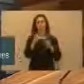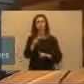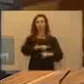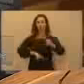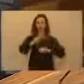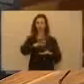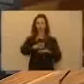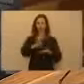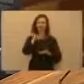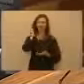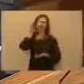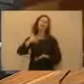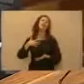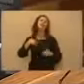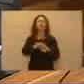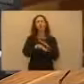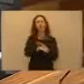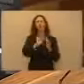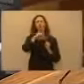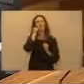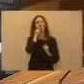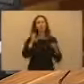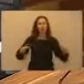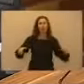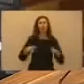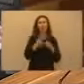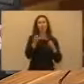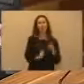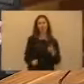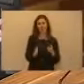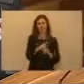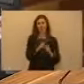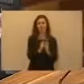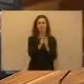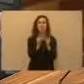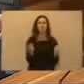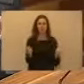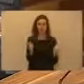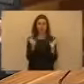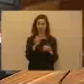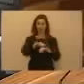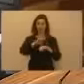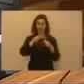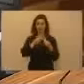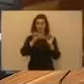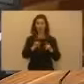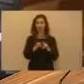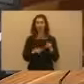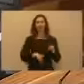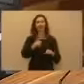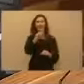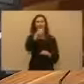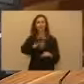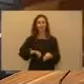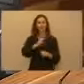en el servicio llevan años acumulándose y las reivindicaciones del conjunto de los trabajadores no han hecho más que ir en aumento, al mismo tiempo que el descontento generalizado de